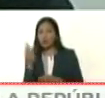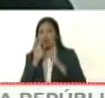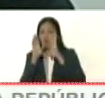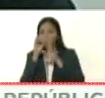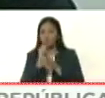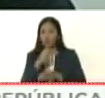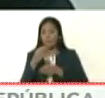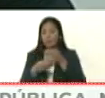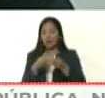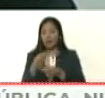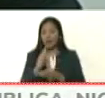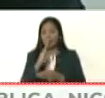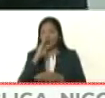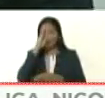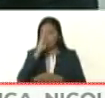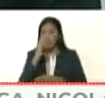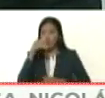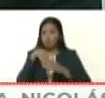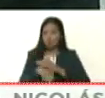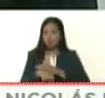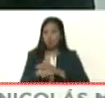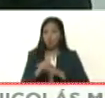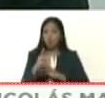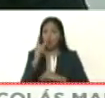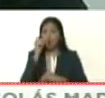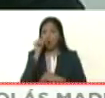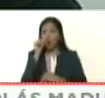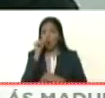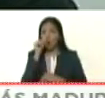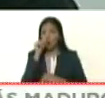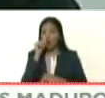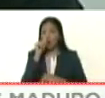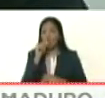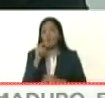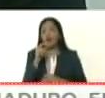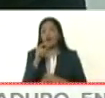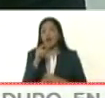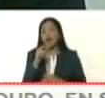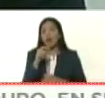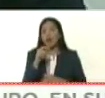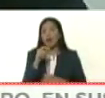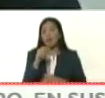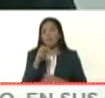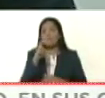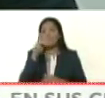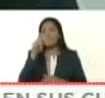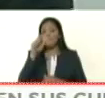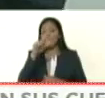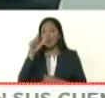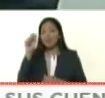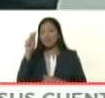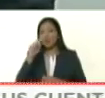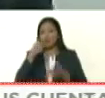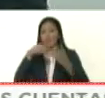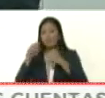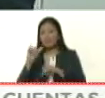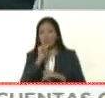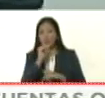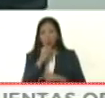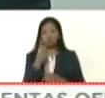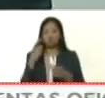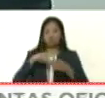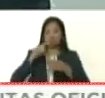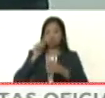ese depósito. La persona de su confianza era el señor Juan Planchar. Pero en otras informaciones que aparecieron en el